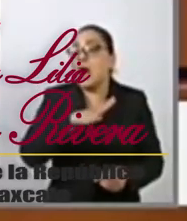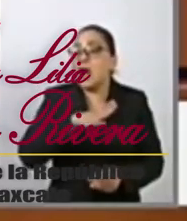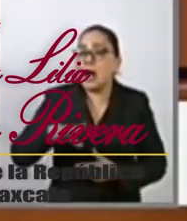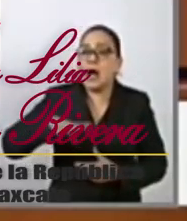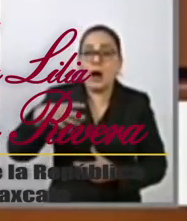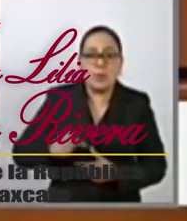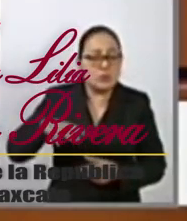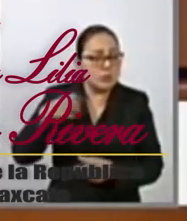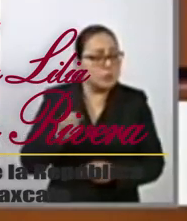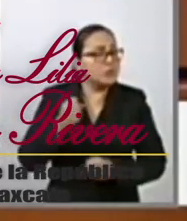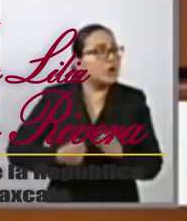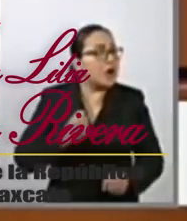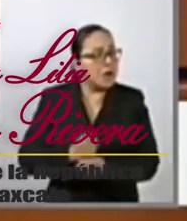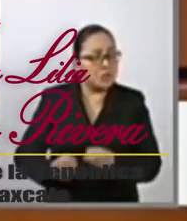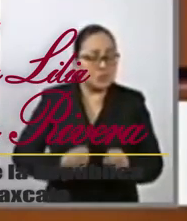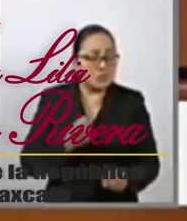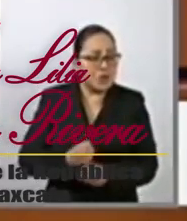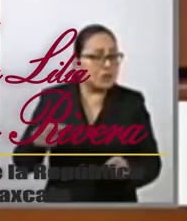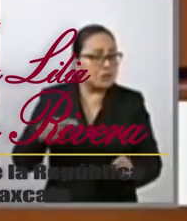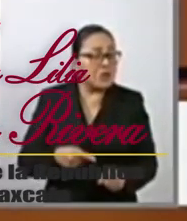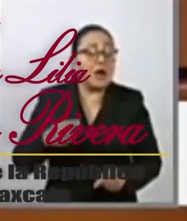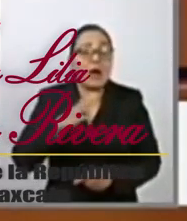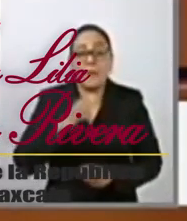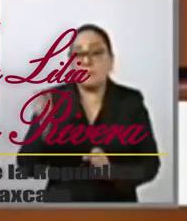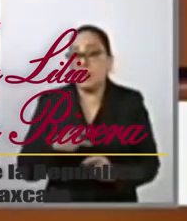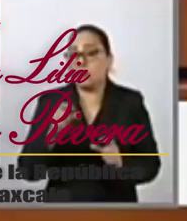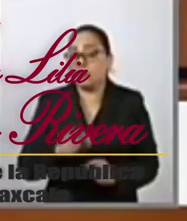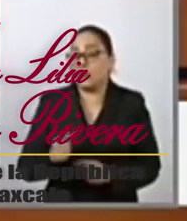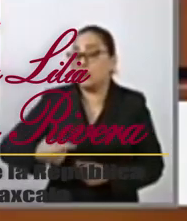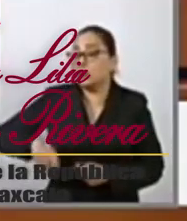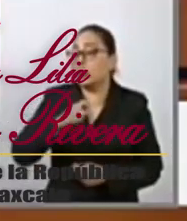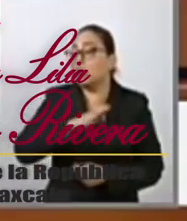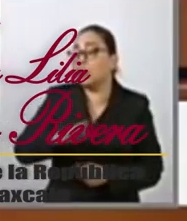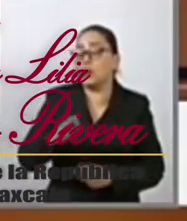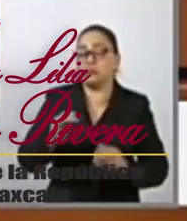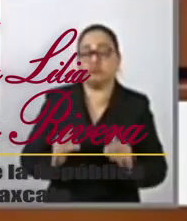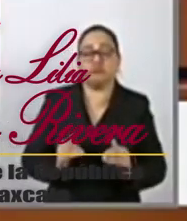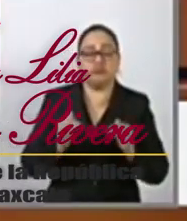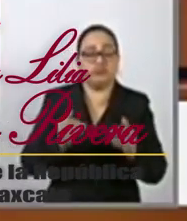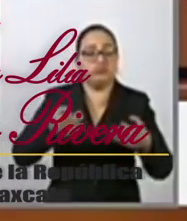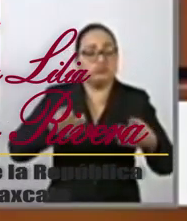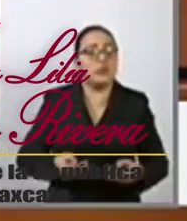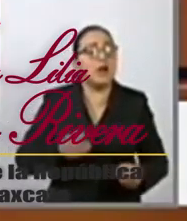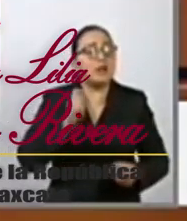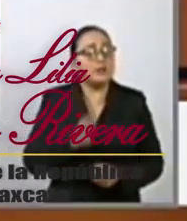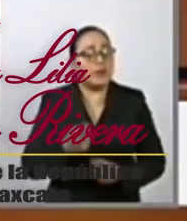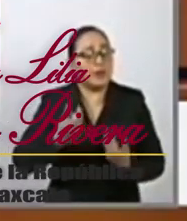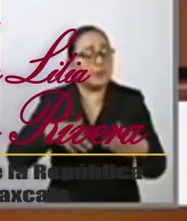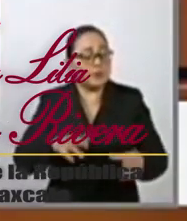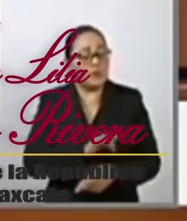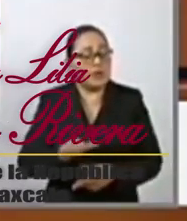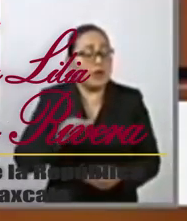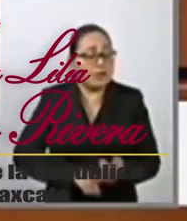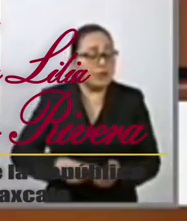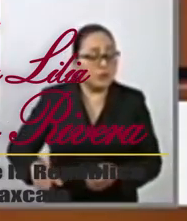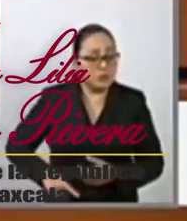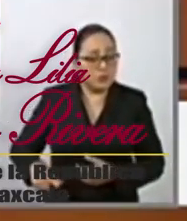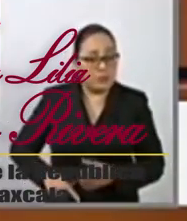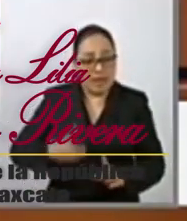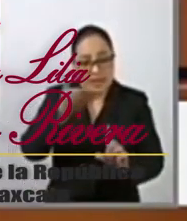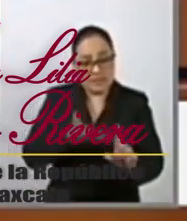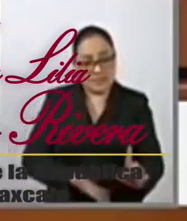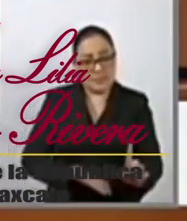años, de tal forma que se ha permitido que la alta dignidad de la representación pública a la que el ilustre conde